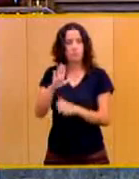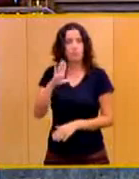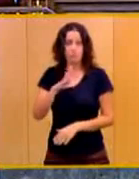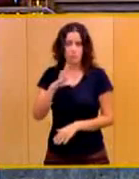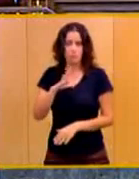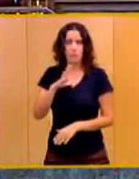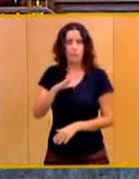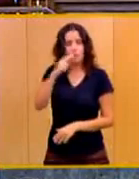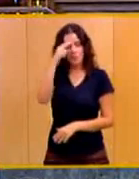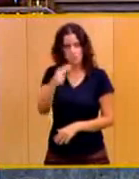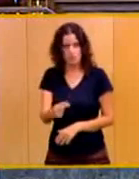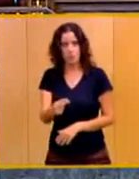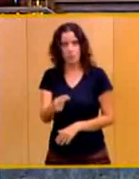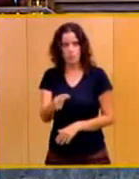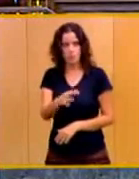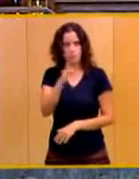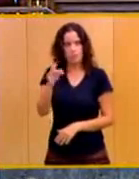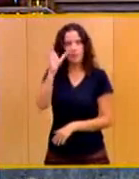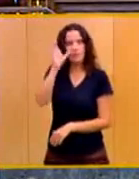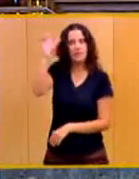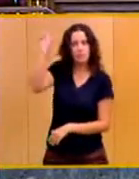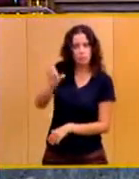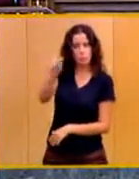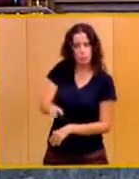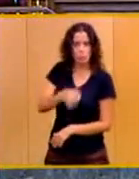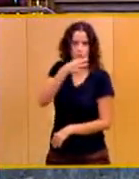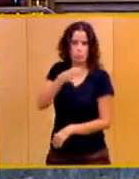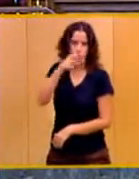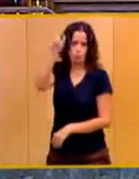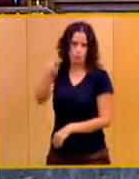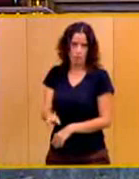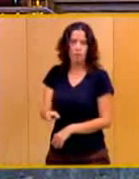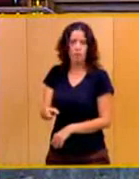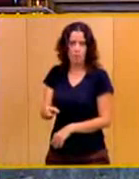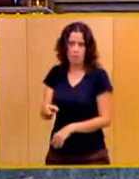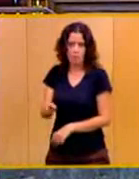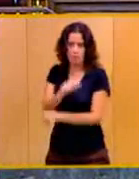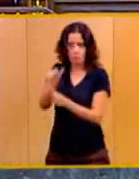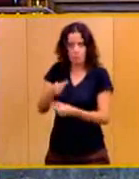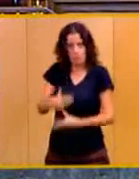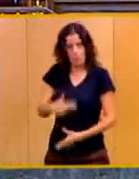respeto y que escuchen al orador del modo en que tenemos que hacerlo.